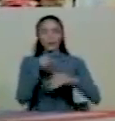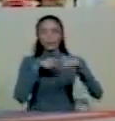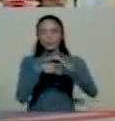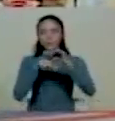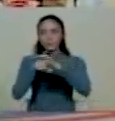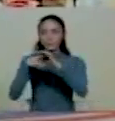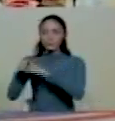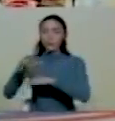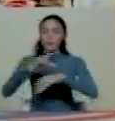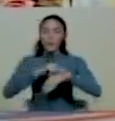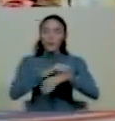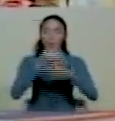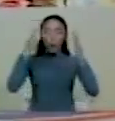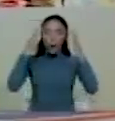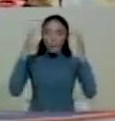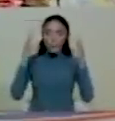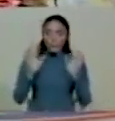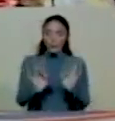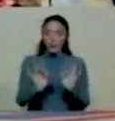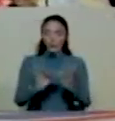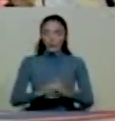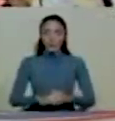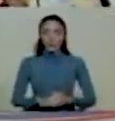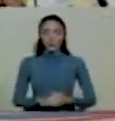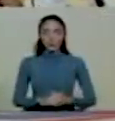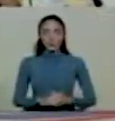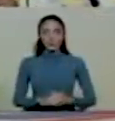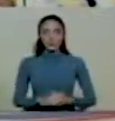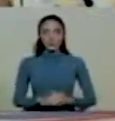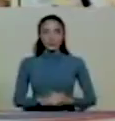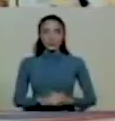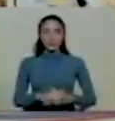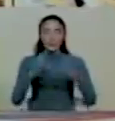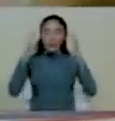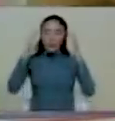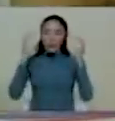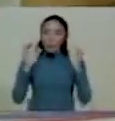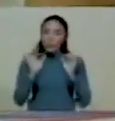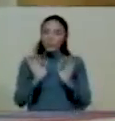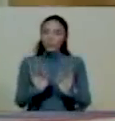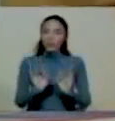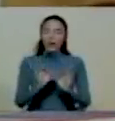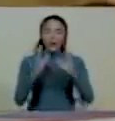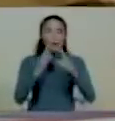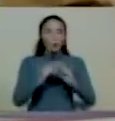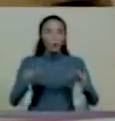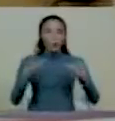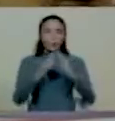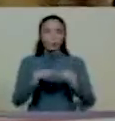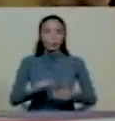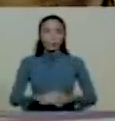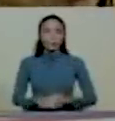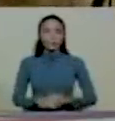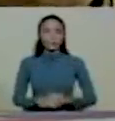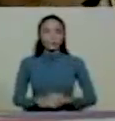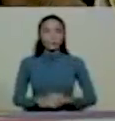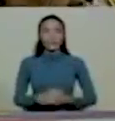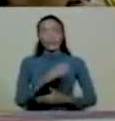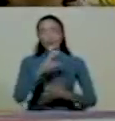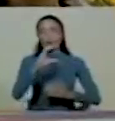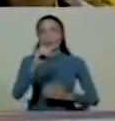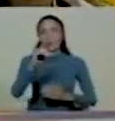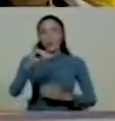Para que haya especialistas como ustedes, especialistas en el último hospital, en el último CDI, en el